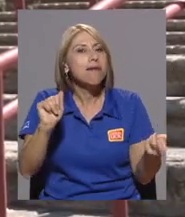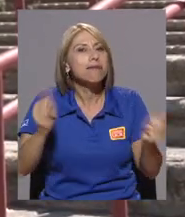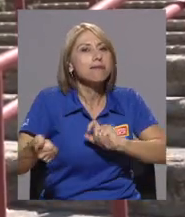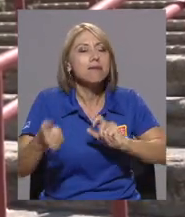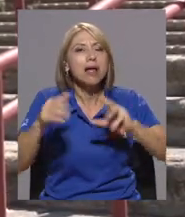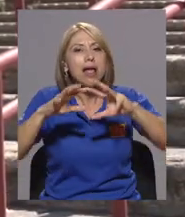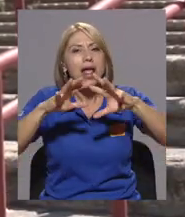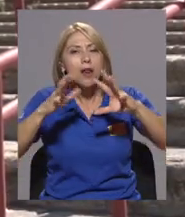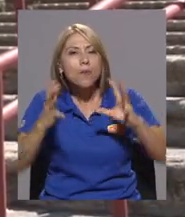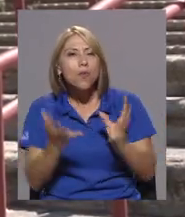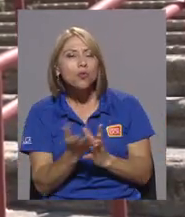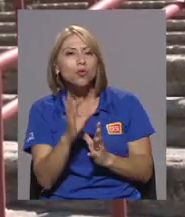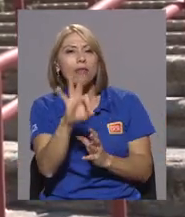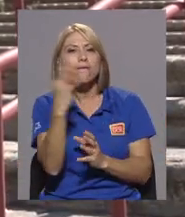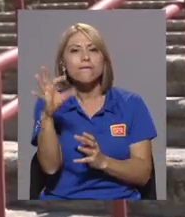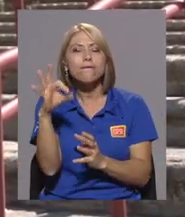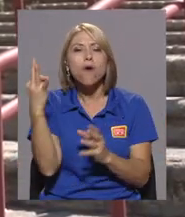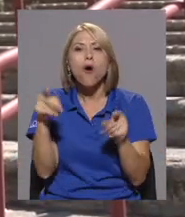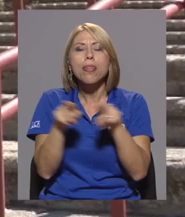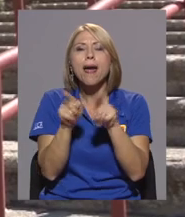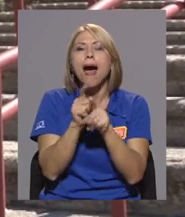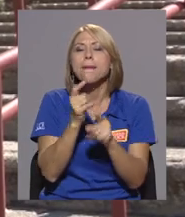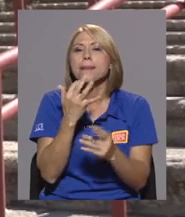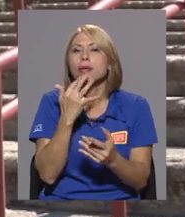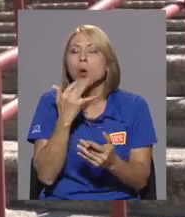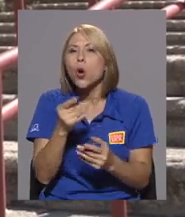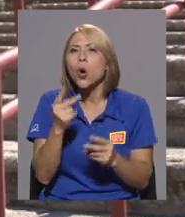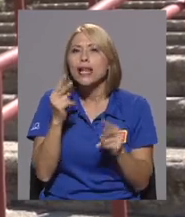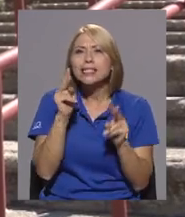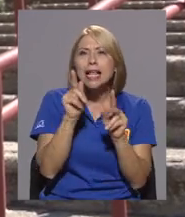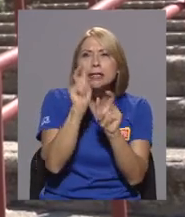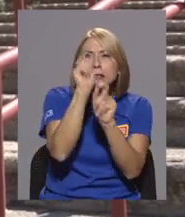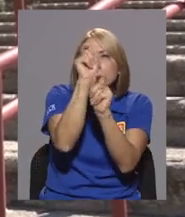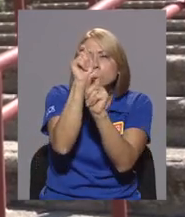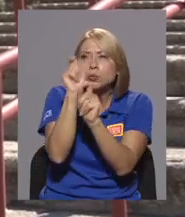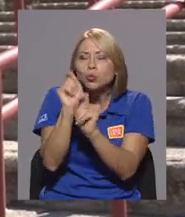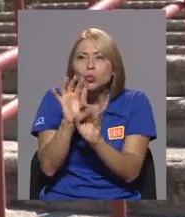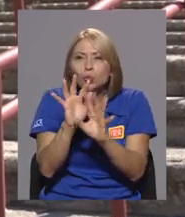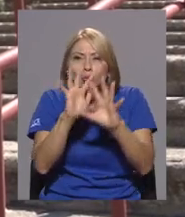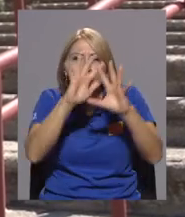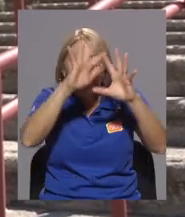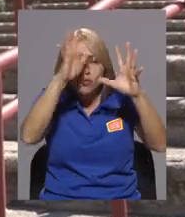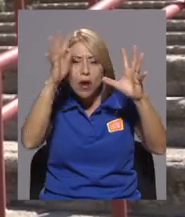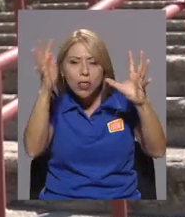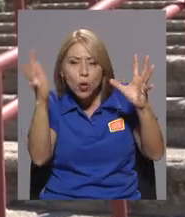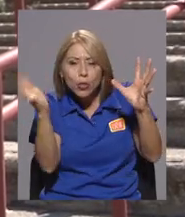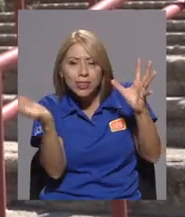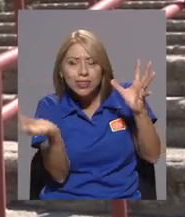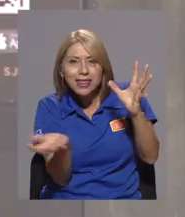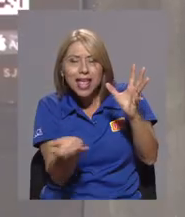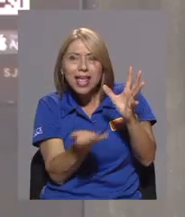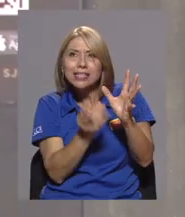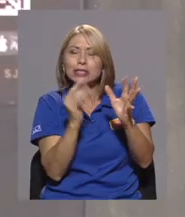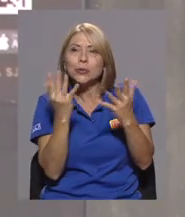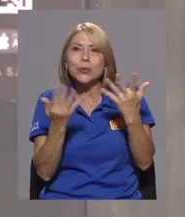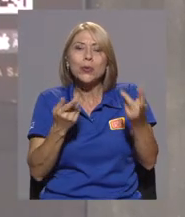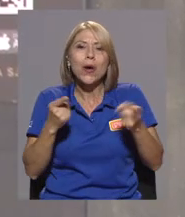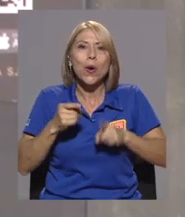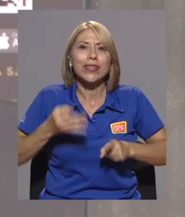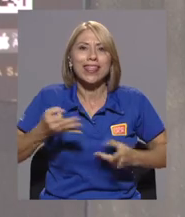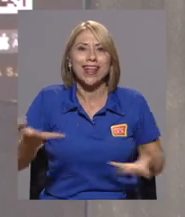formas y también de los colores, define rasgos, le da una redondez casi